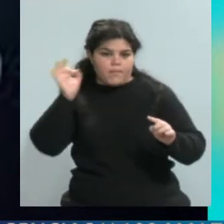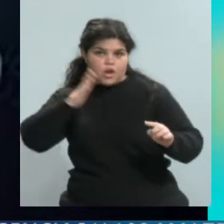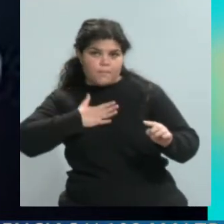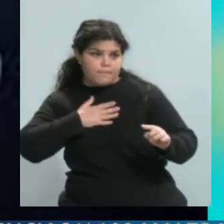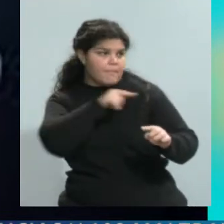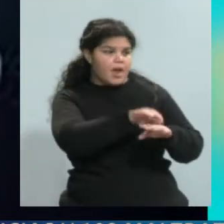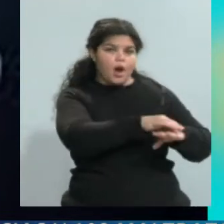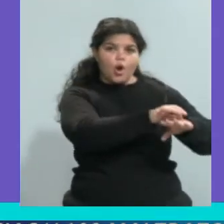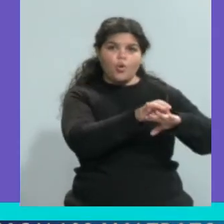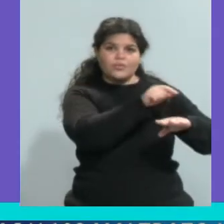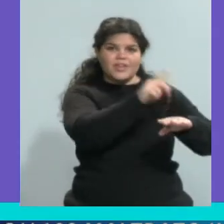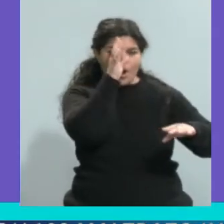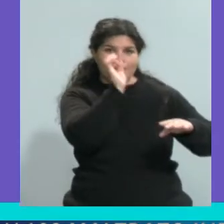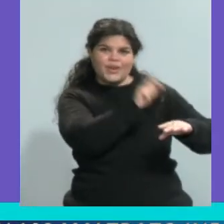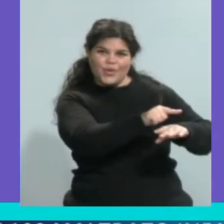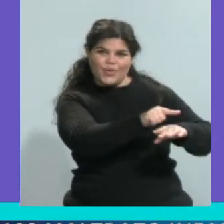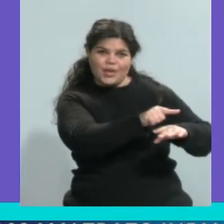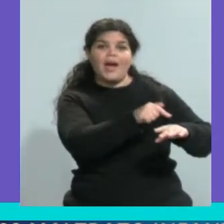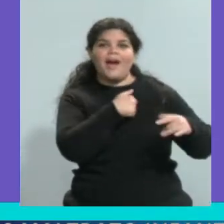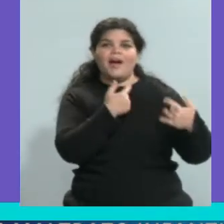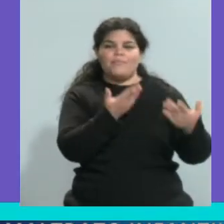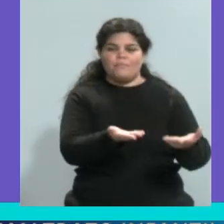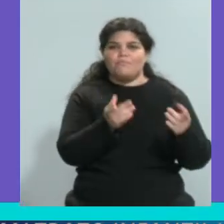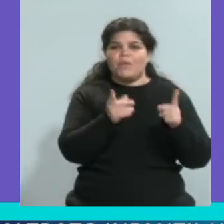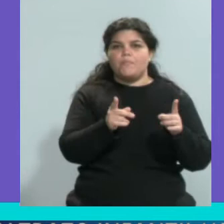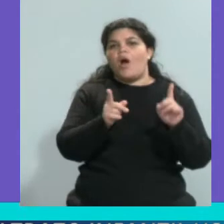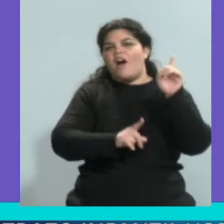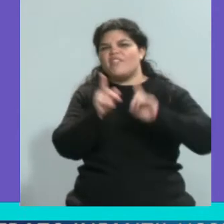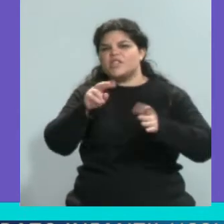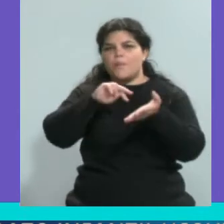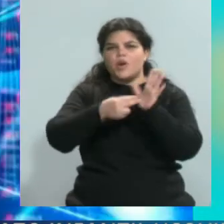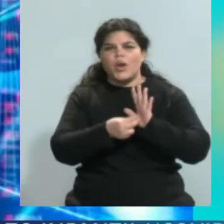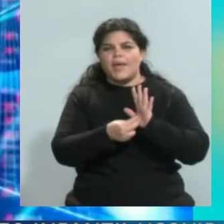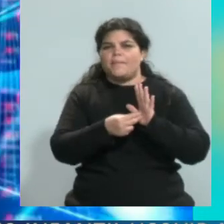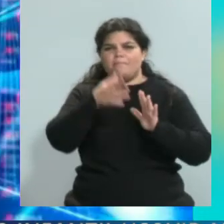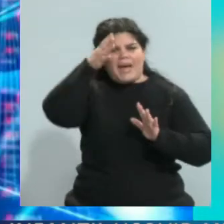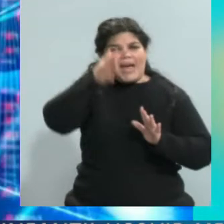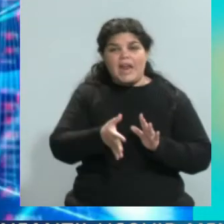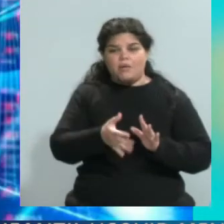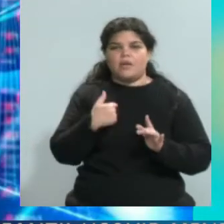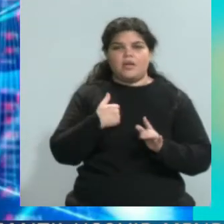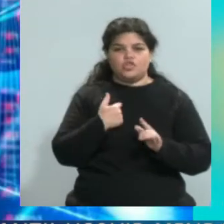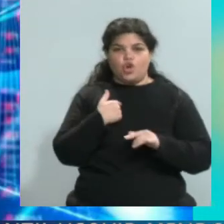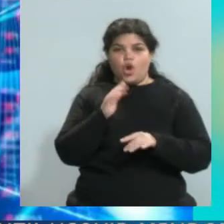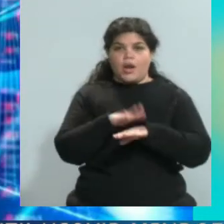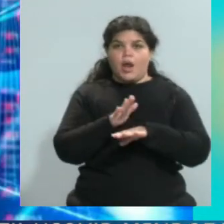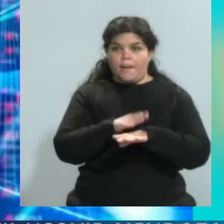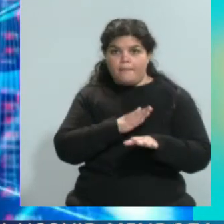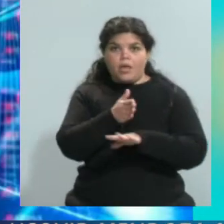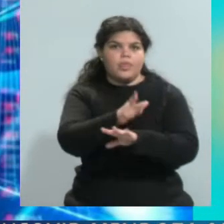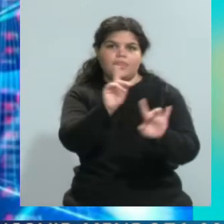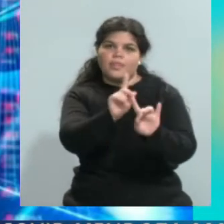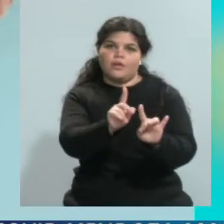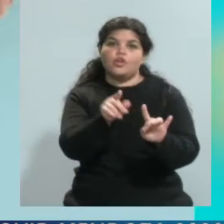física, personalmente yo hago la derivación a los profesionales económicos. No intervengo, no es mi área y es una cuestión